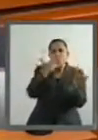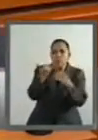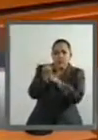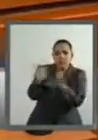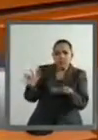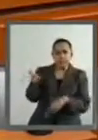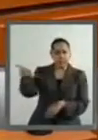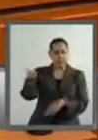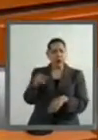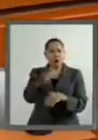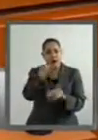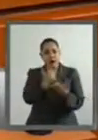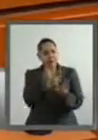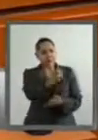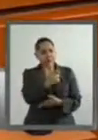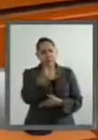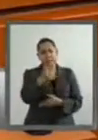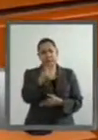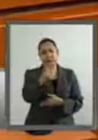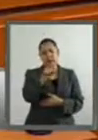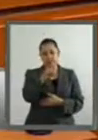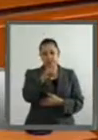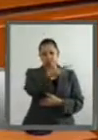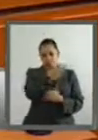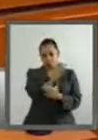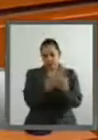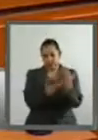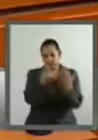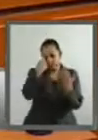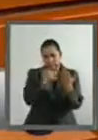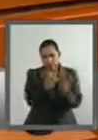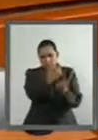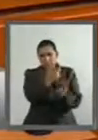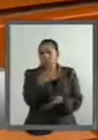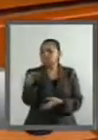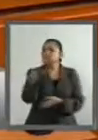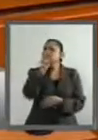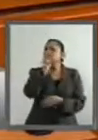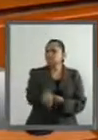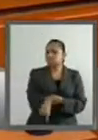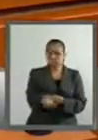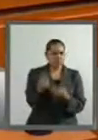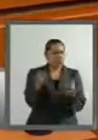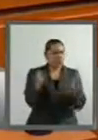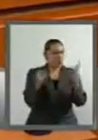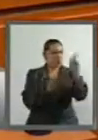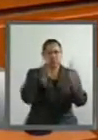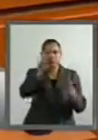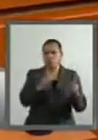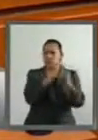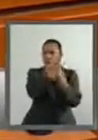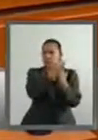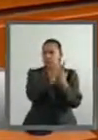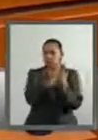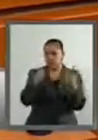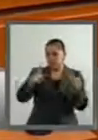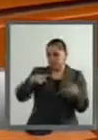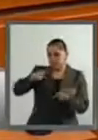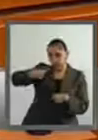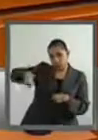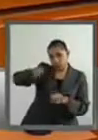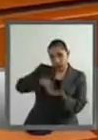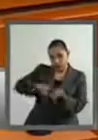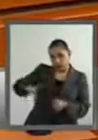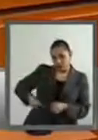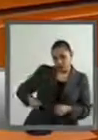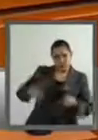de Pegasus, pues hay muchísimas dudas, y hay también pues personas involucradas con funcionarios de este gobierno en empresas